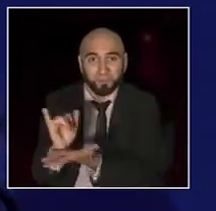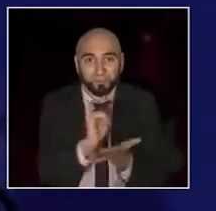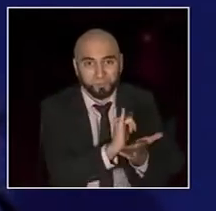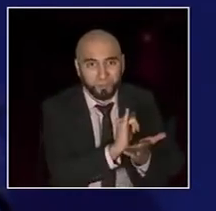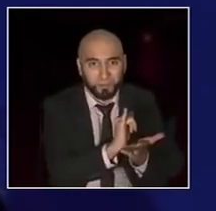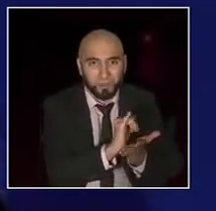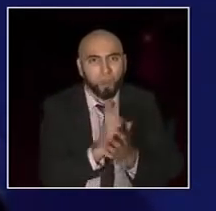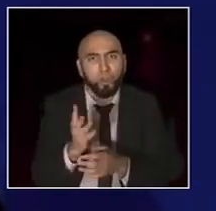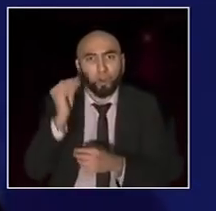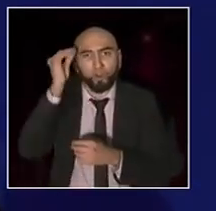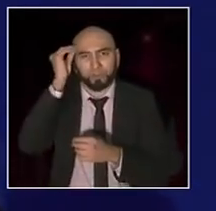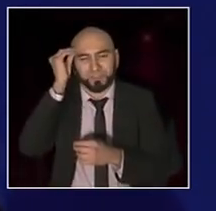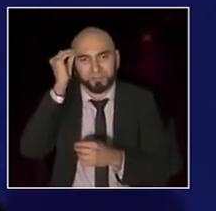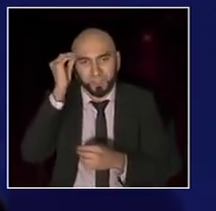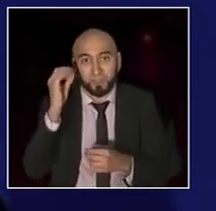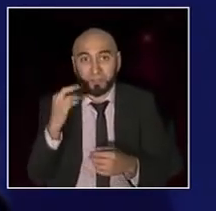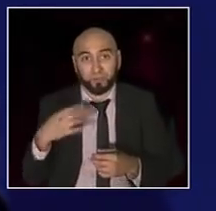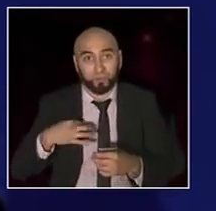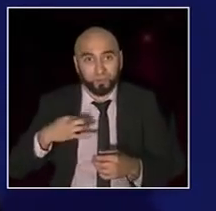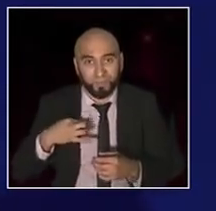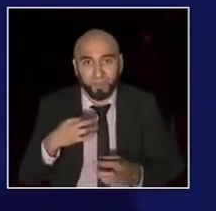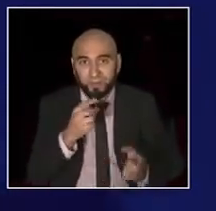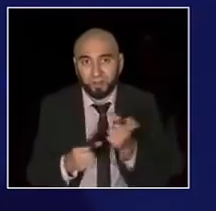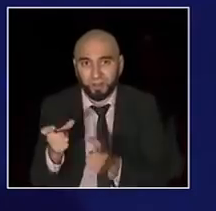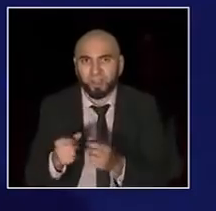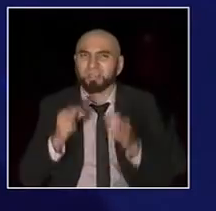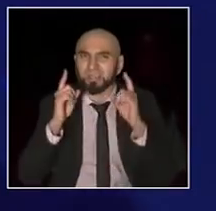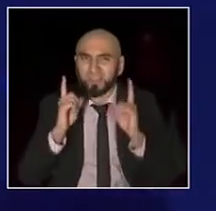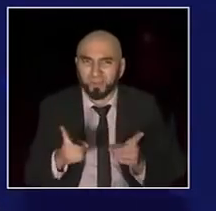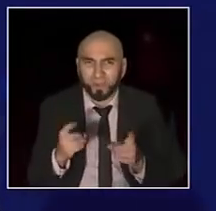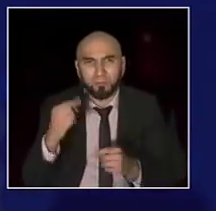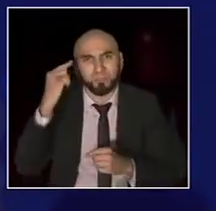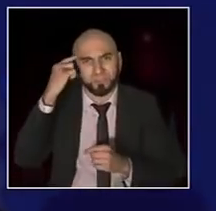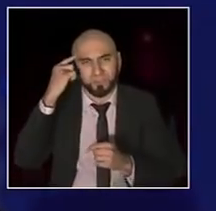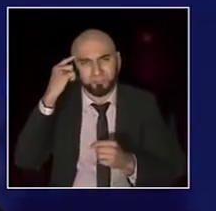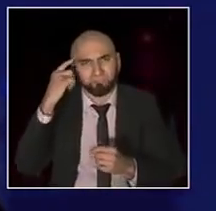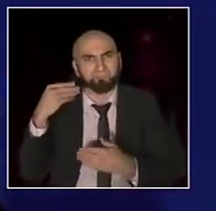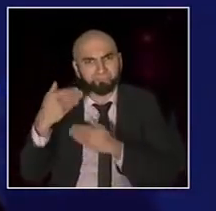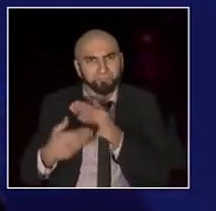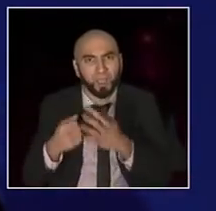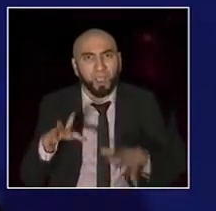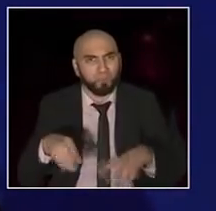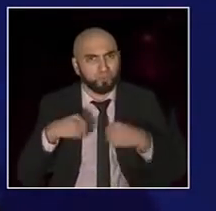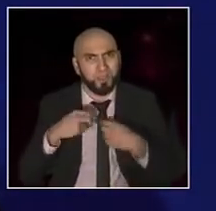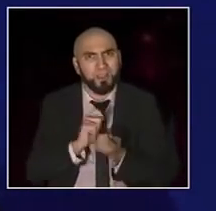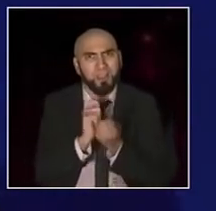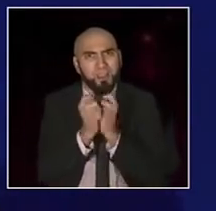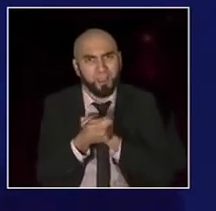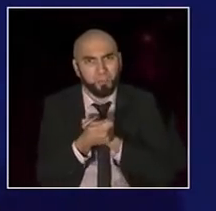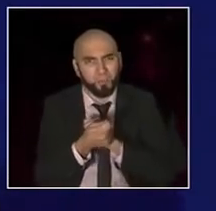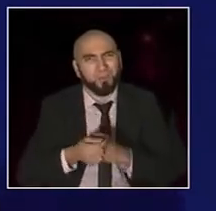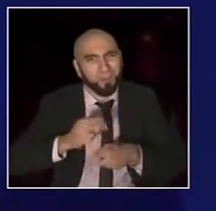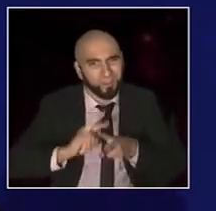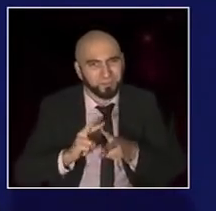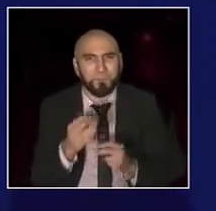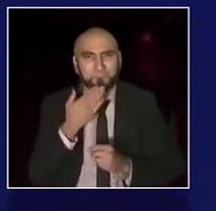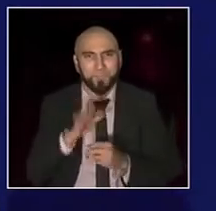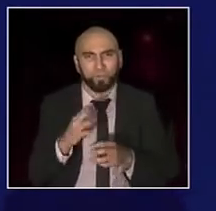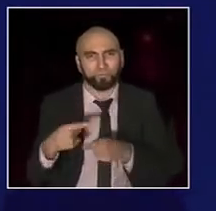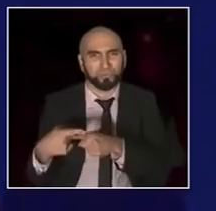conciencia ciudadana debería estar en camino a repensarse para asumir los cambios y construir una mejor sociedad. Nos cuesta asumir